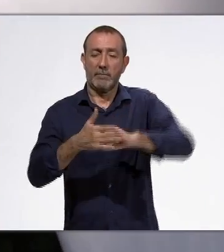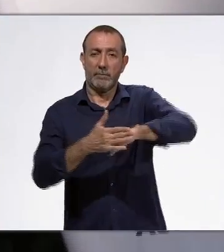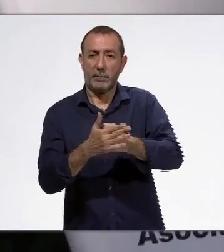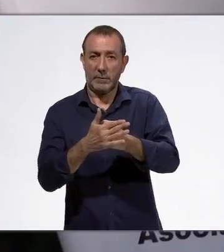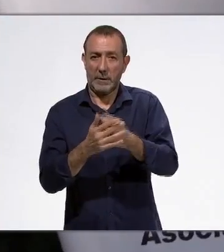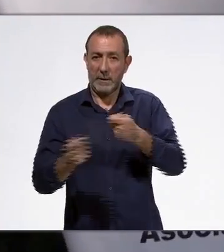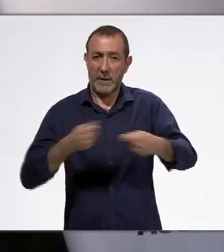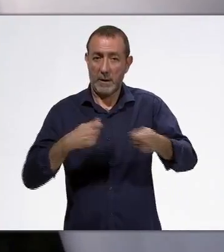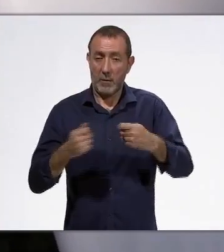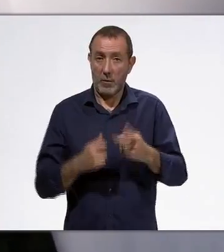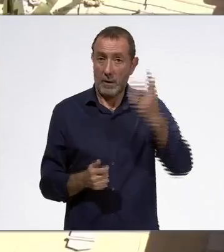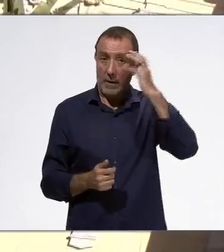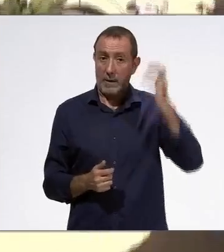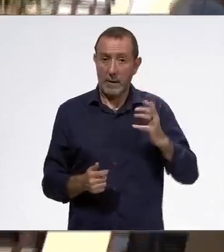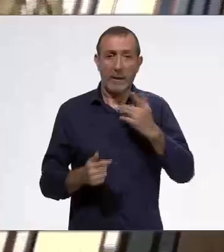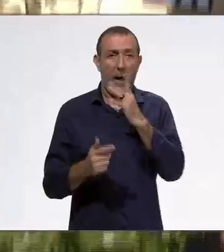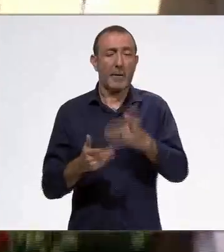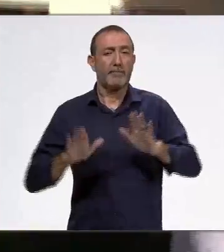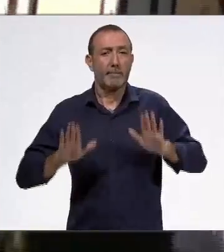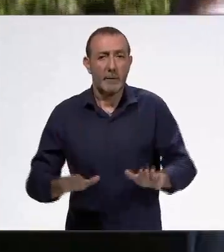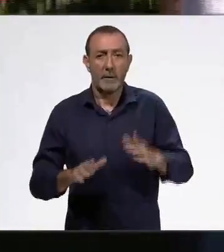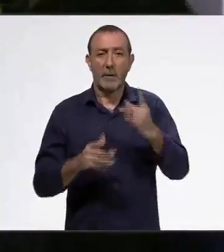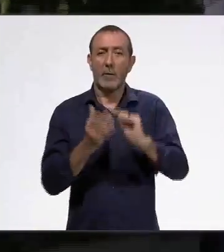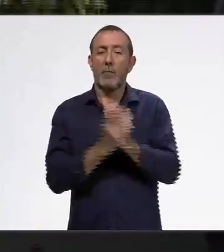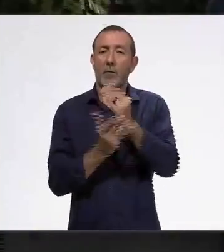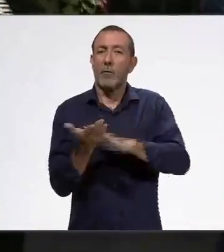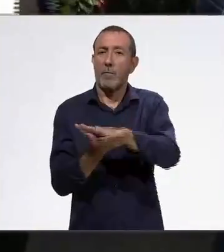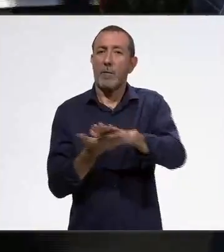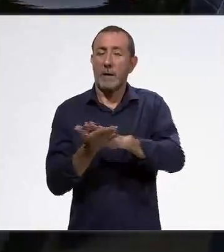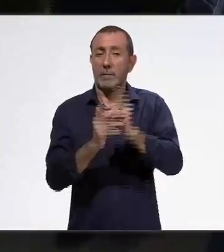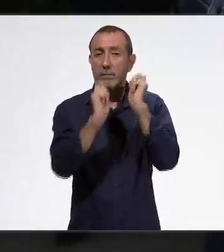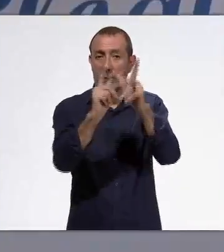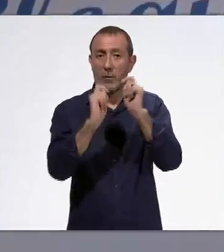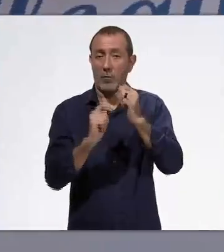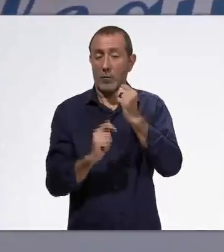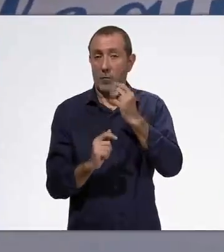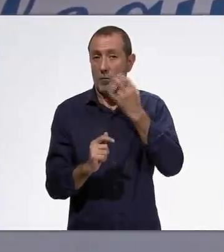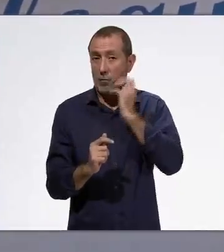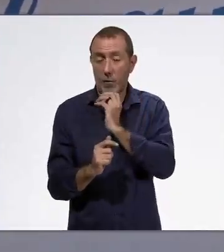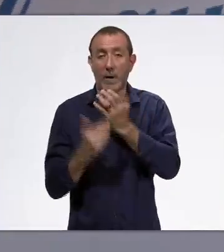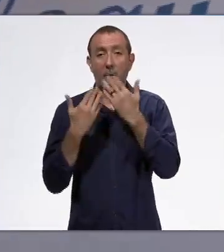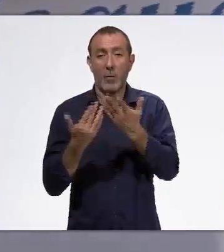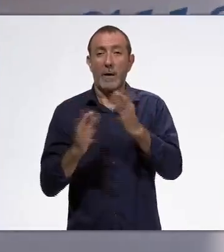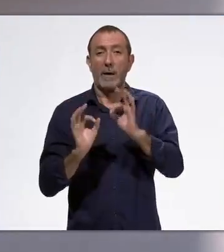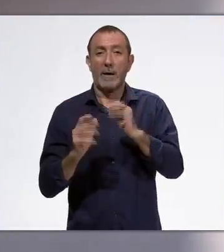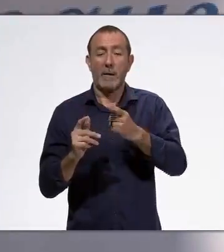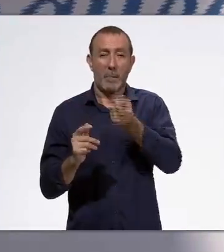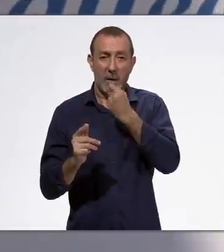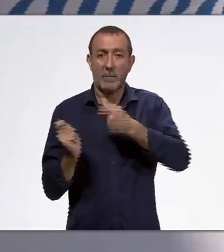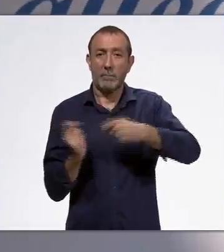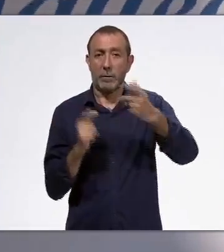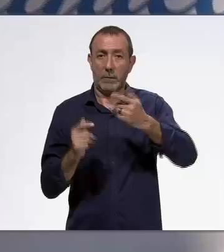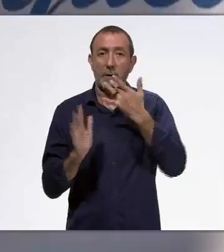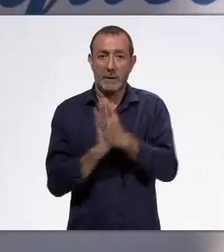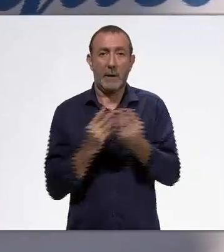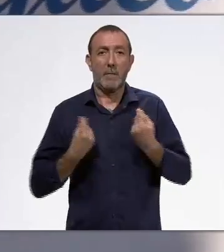remedio Ramos ha insistido en que se está frenando la llegada de productos básicos y necesarios como los sanitarios con lo que eso supone